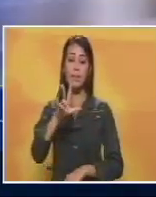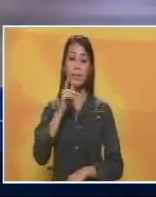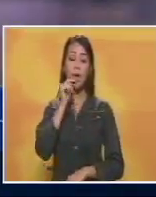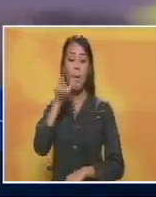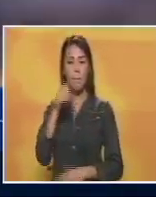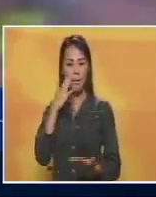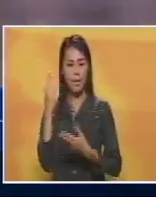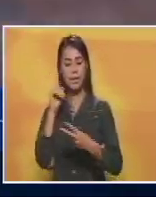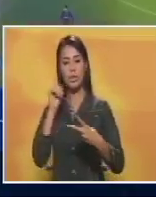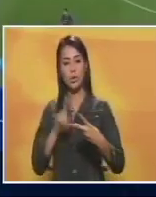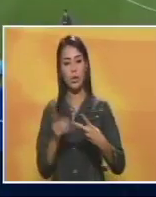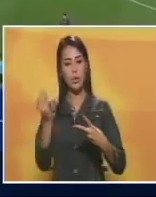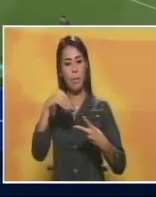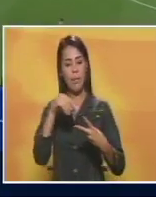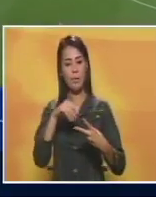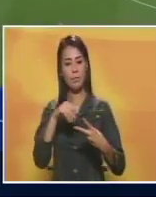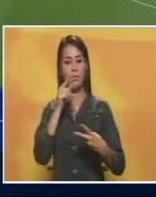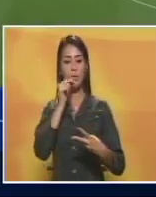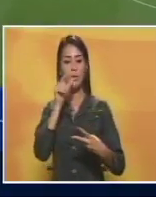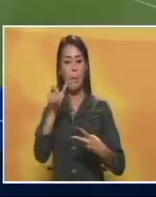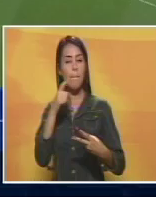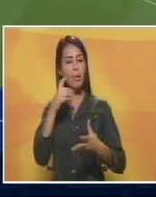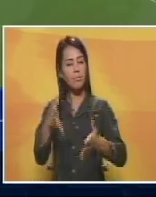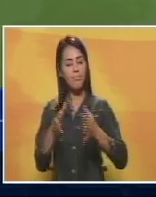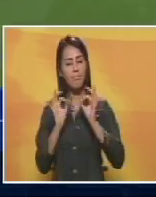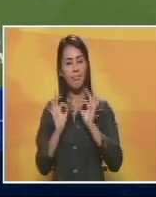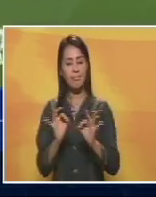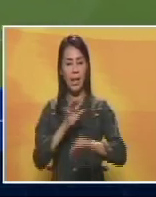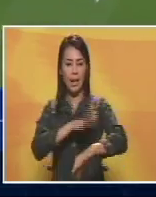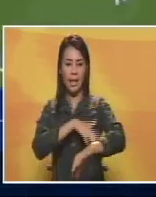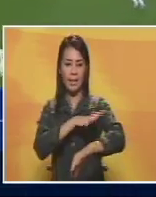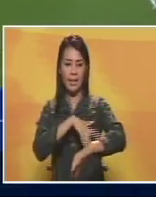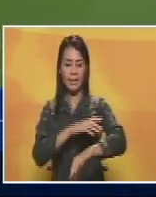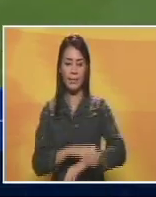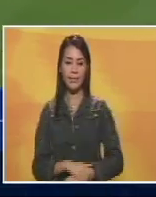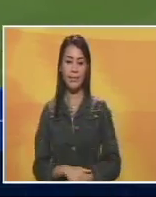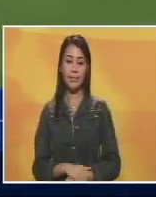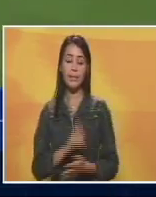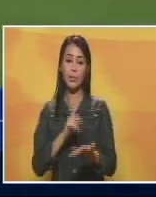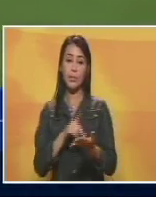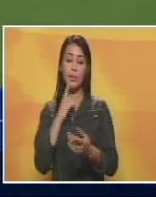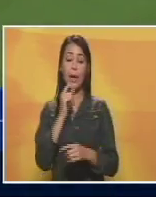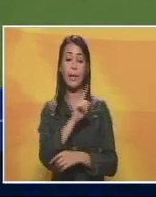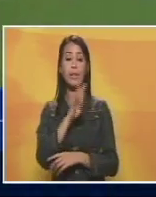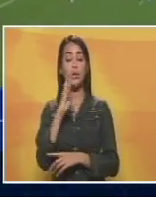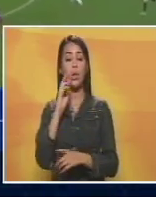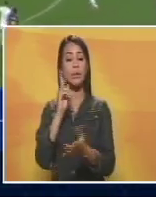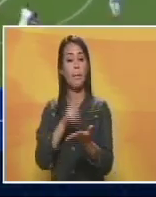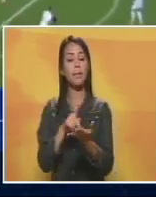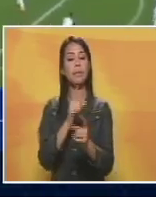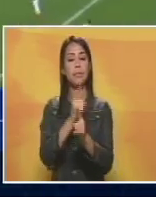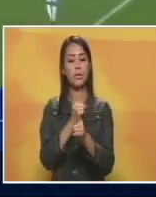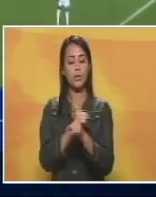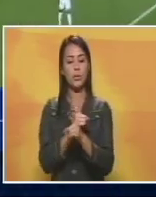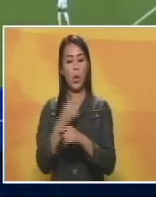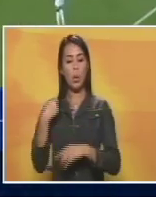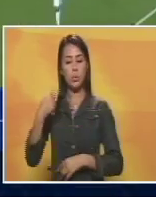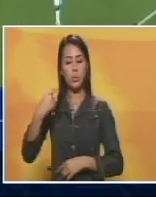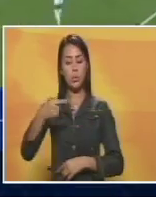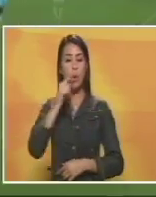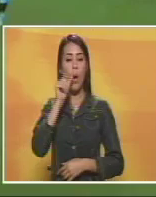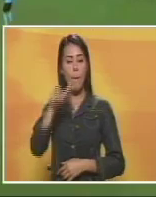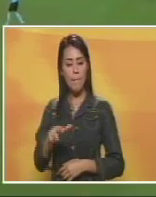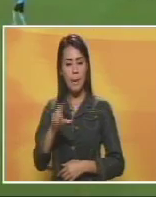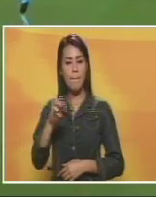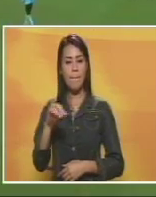Lionel Messi y uno más de Ousmane Dembélé le dieron el triunfo a los catalanes. Es la temporada 14 consecutiva en la que Messi